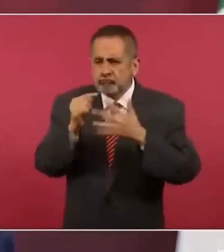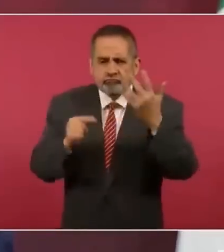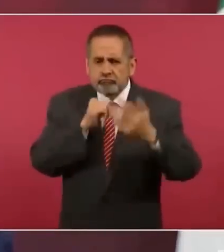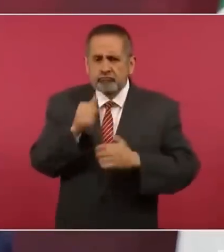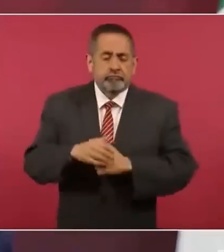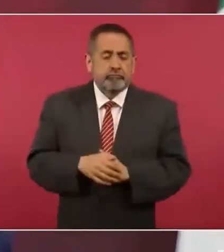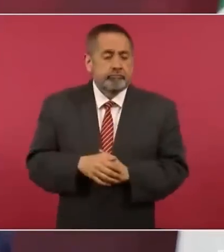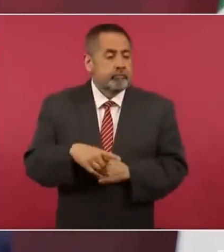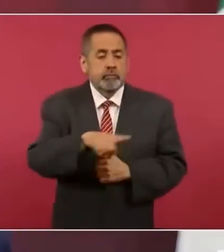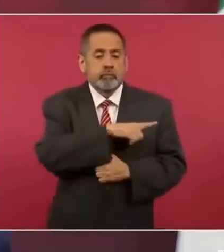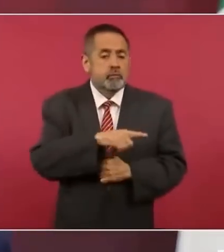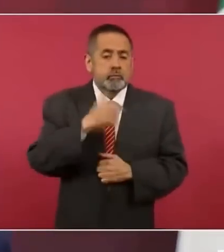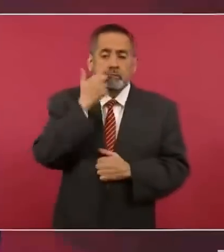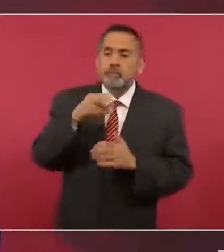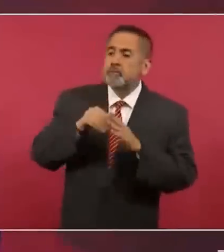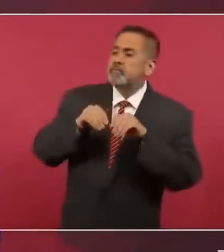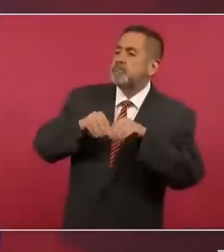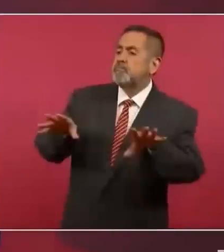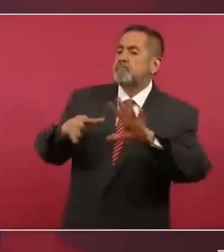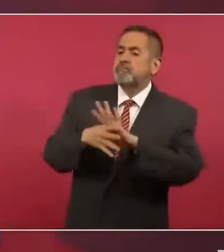No quieren